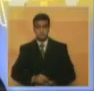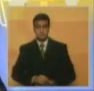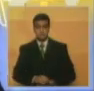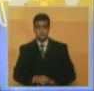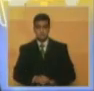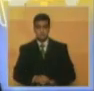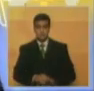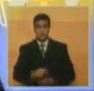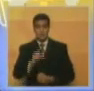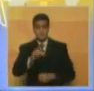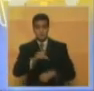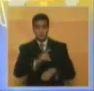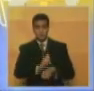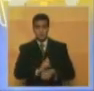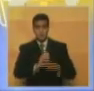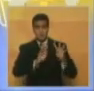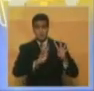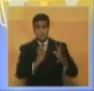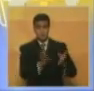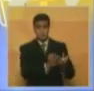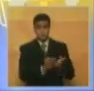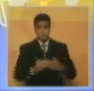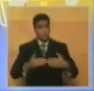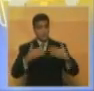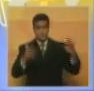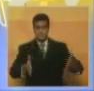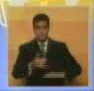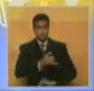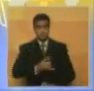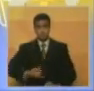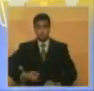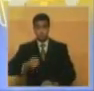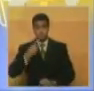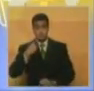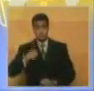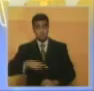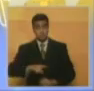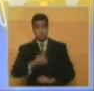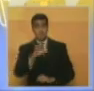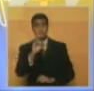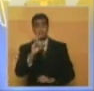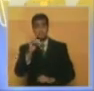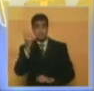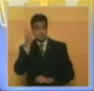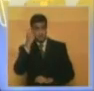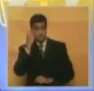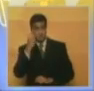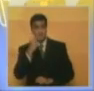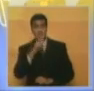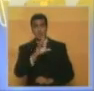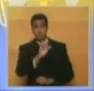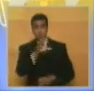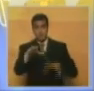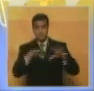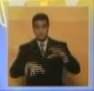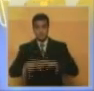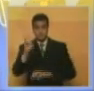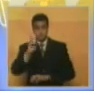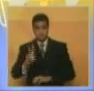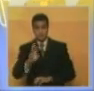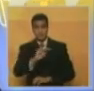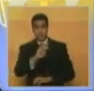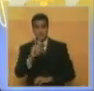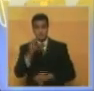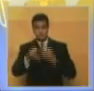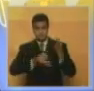Hace pocos minutos, el movimiento estudiantil levantó la huelga de hambre que sostuvieron por 7 días en 9 estados del país. Mónica Velo nos